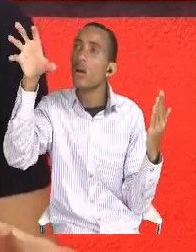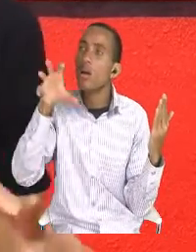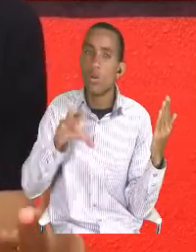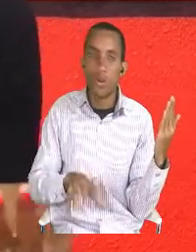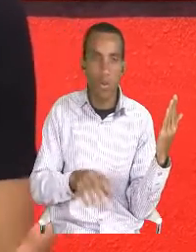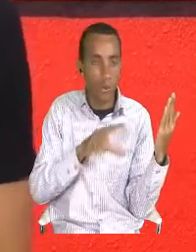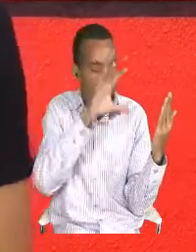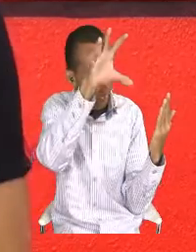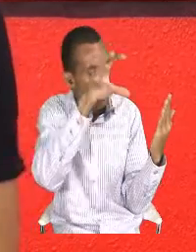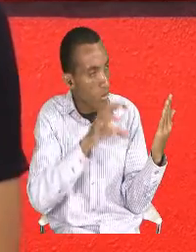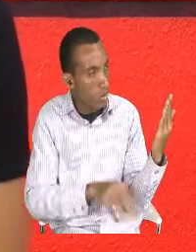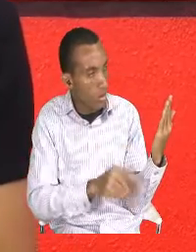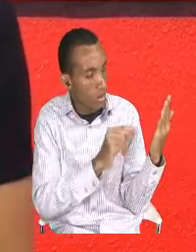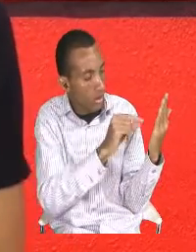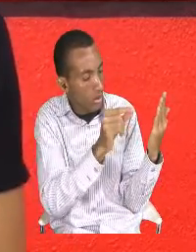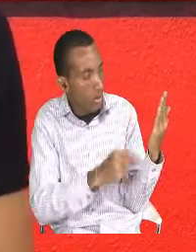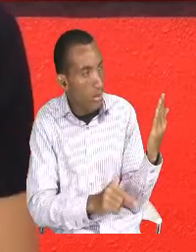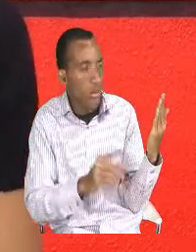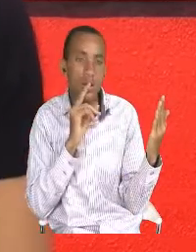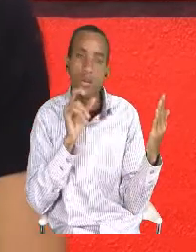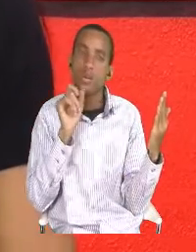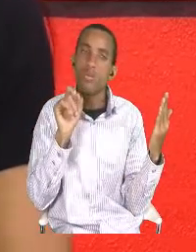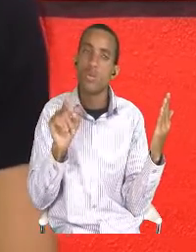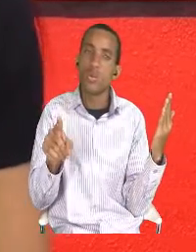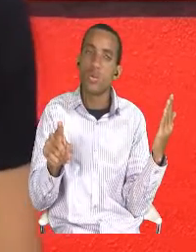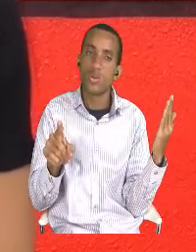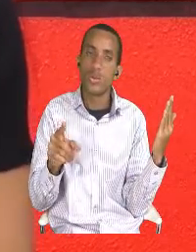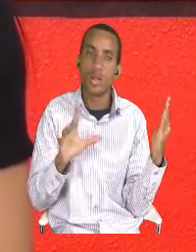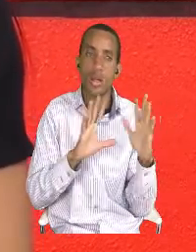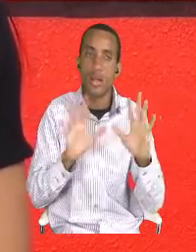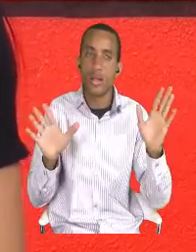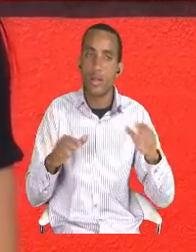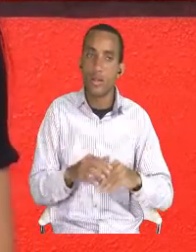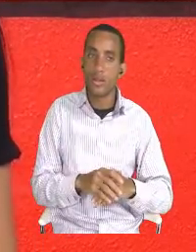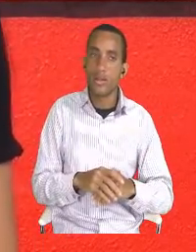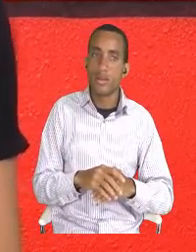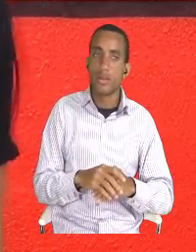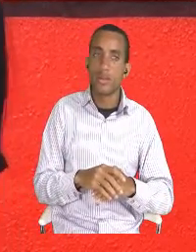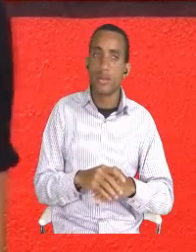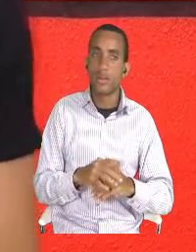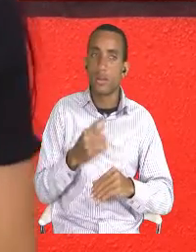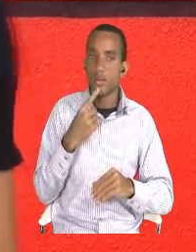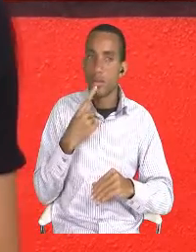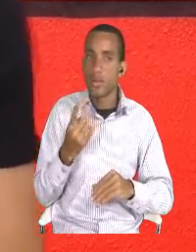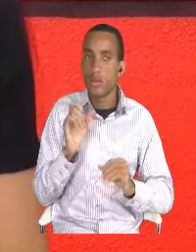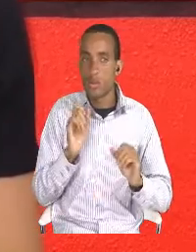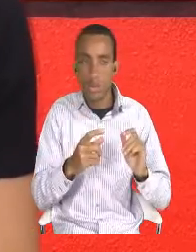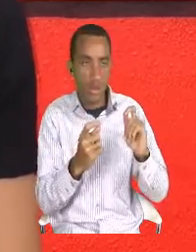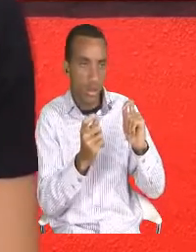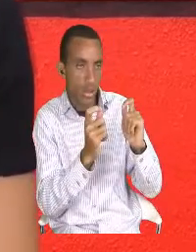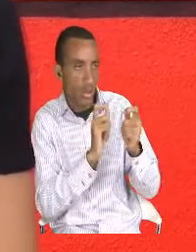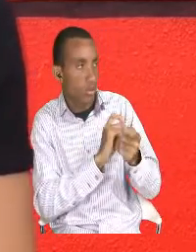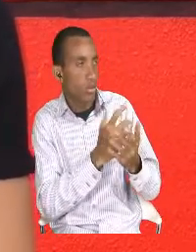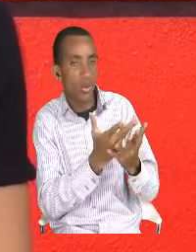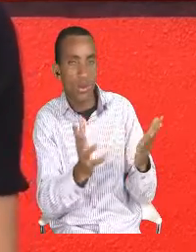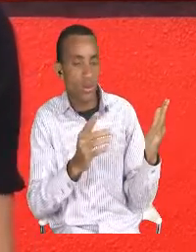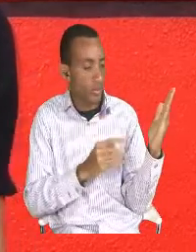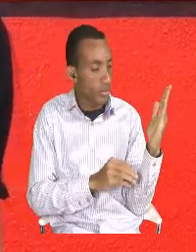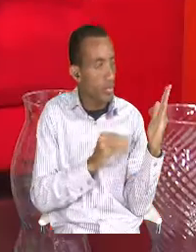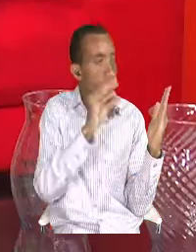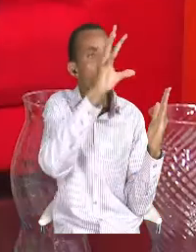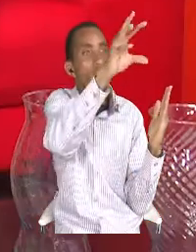y les pregunto cosas como particulares, no les quito nada. Simplemente les digo que pueden cambiar por otra cosa y deben comer cada